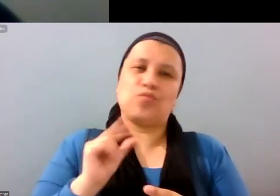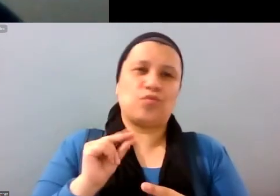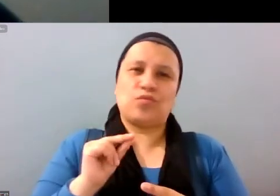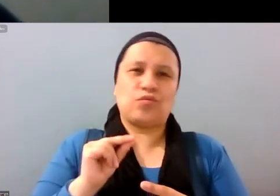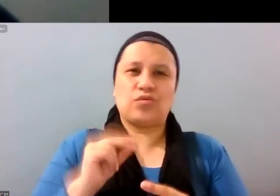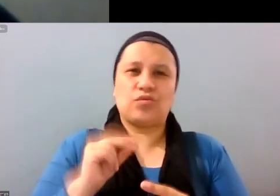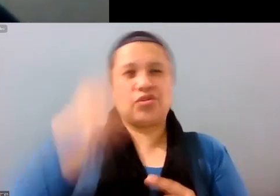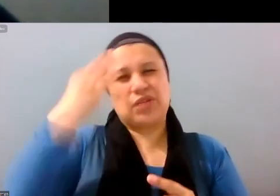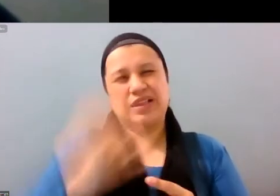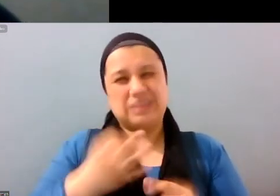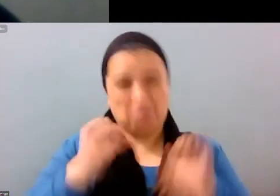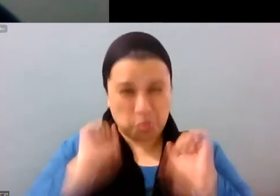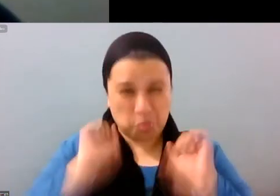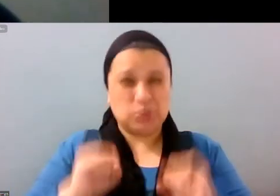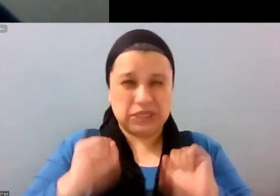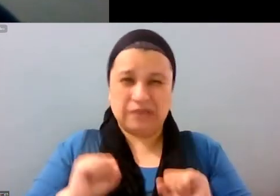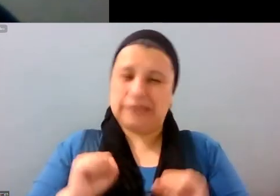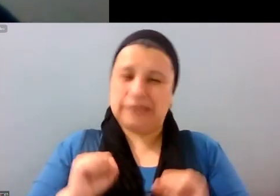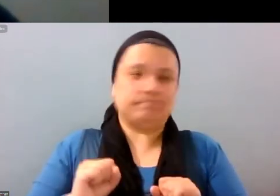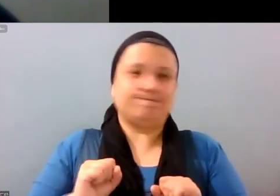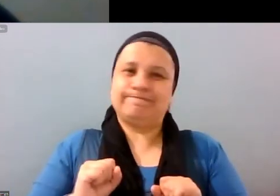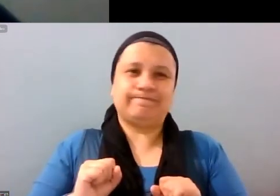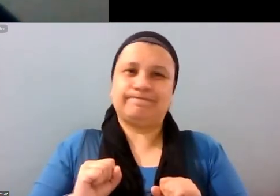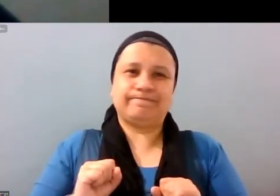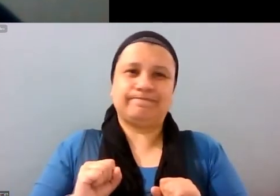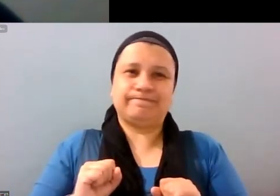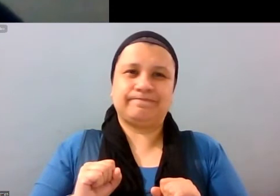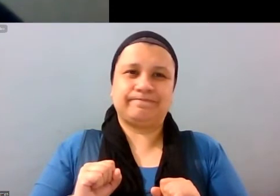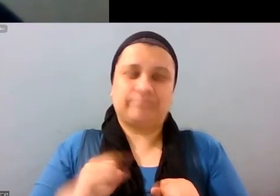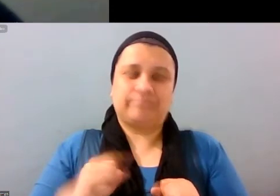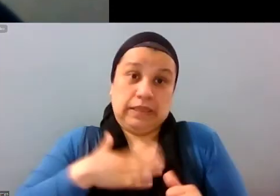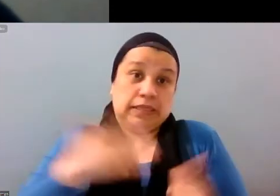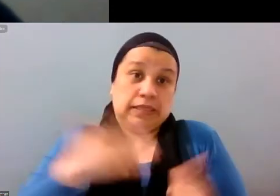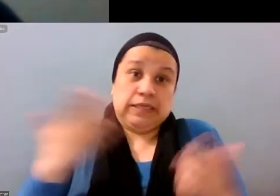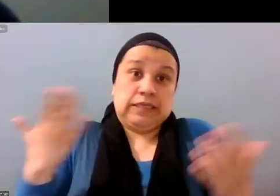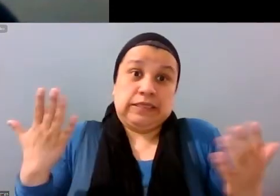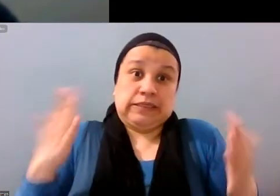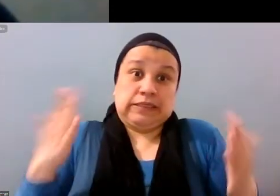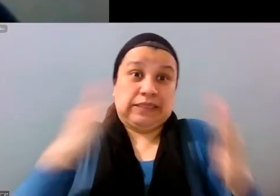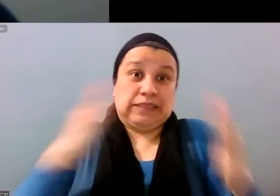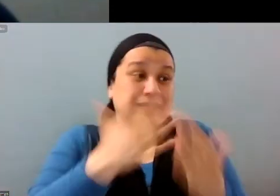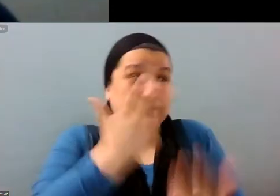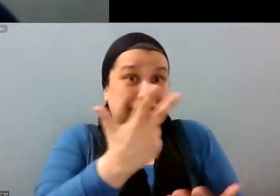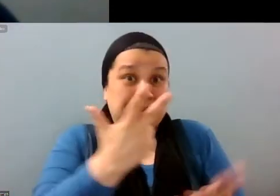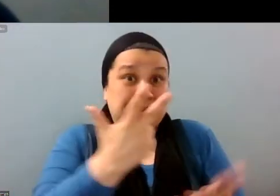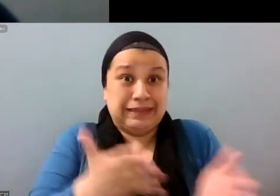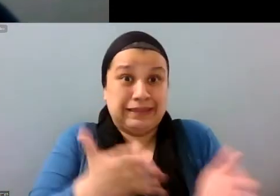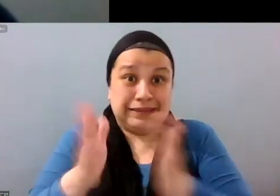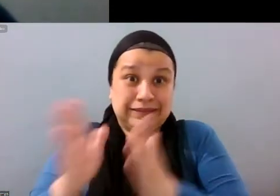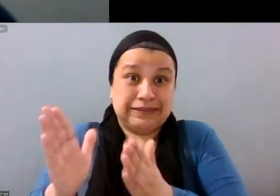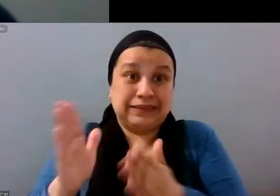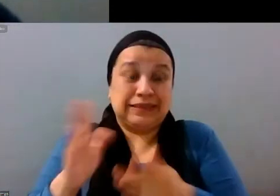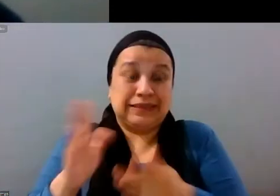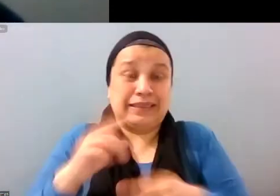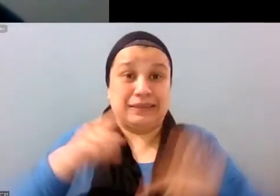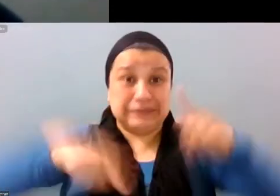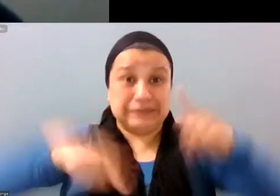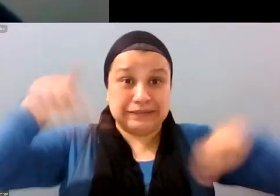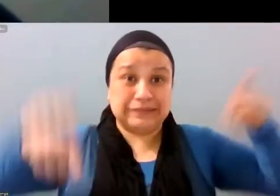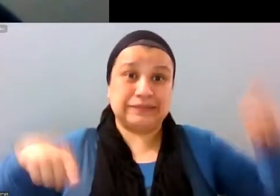hacer teniendo digamos en casa tantos chicos con grados diferentes ¿verdad?